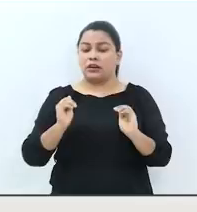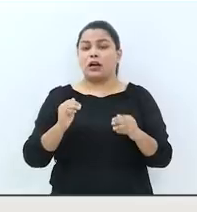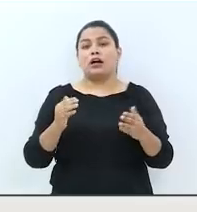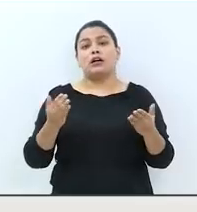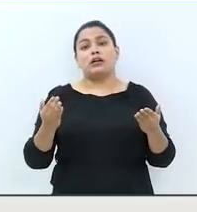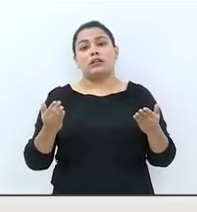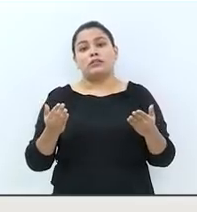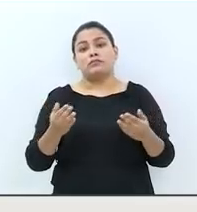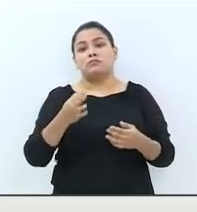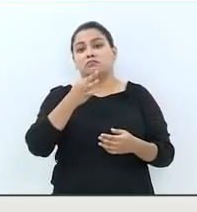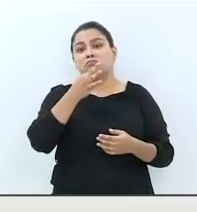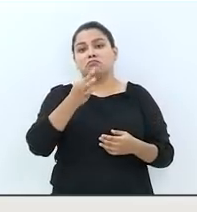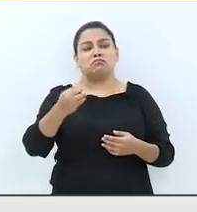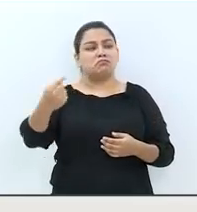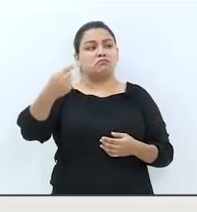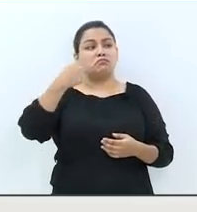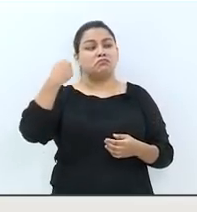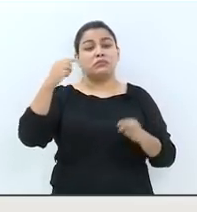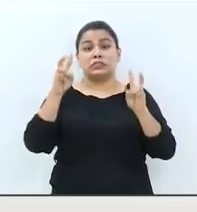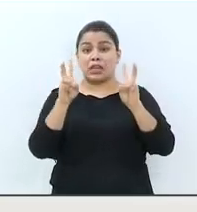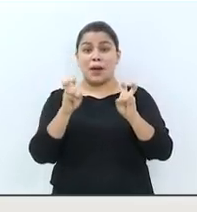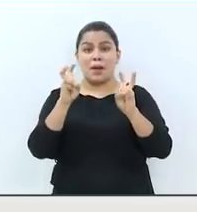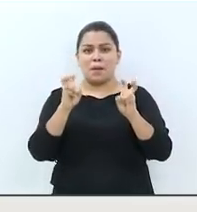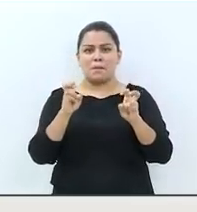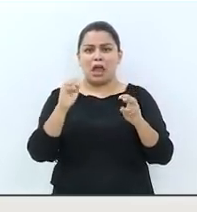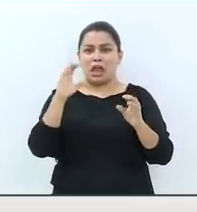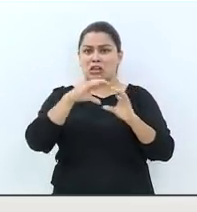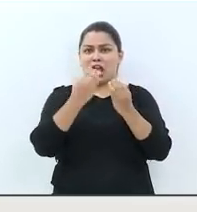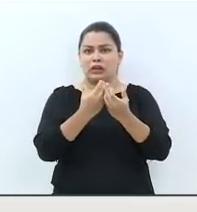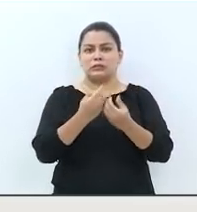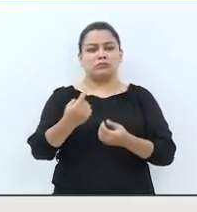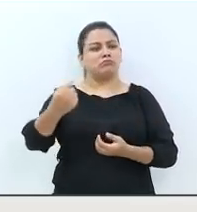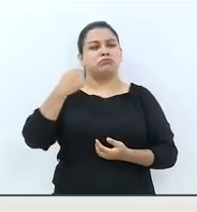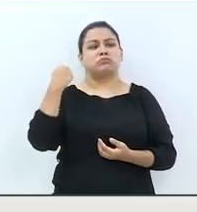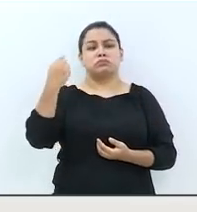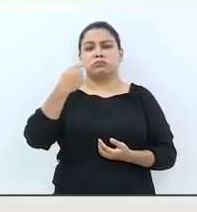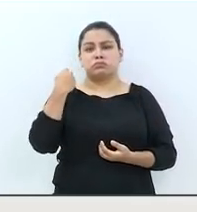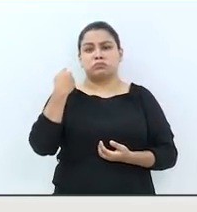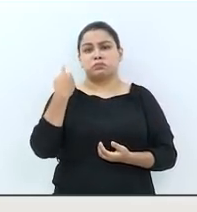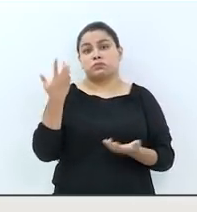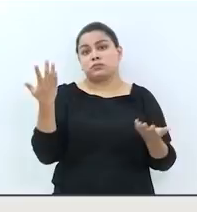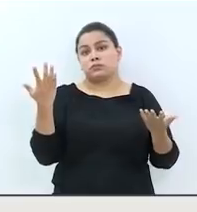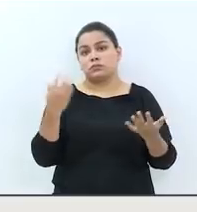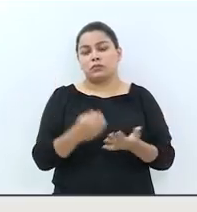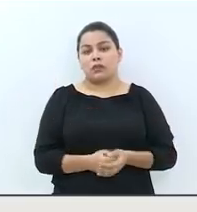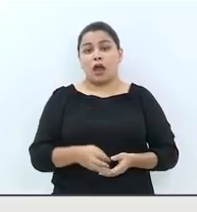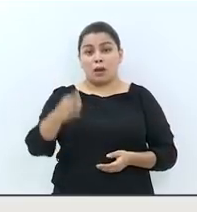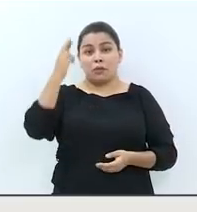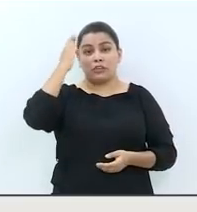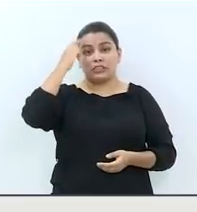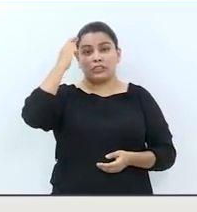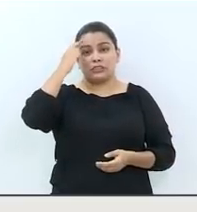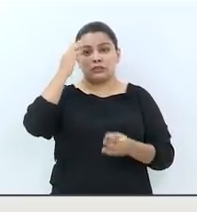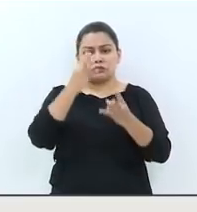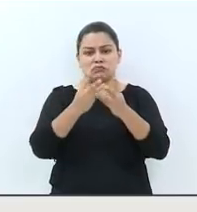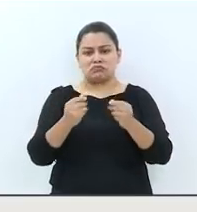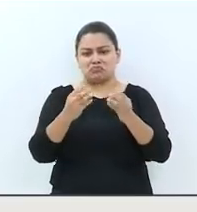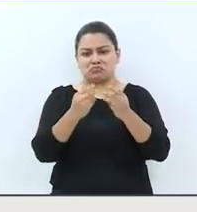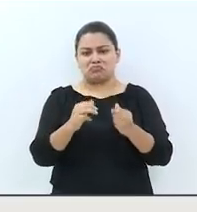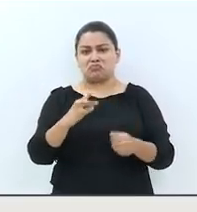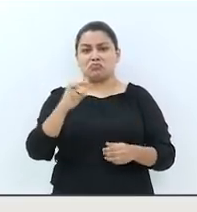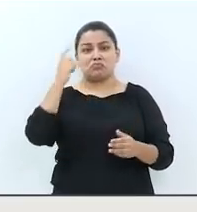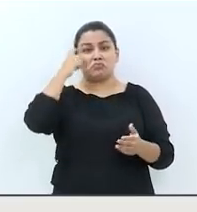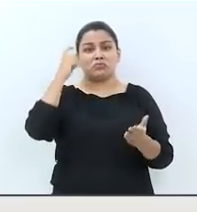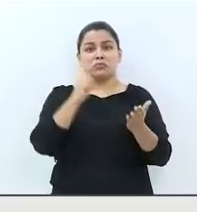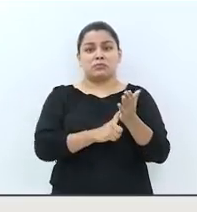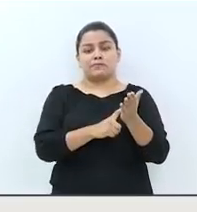el contenido pasa por otro lado, menos que llega a interiorizarse en la persona. Y es por eso los resultados en los exámenes muchas